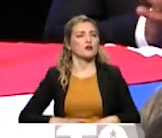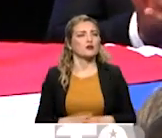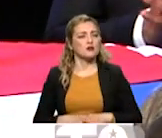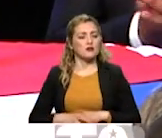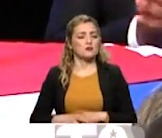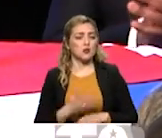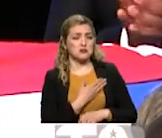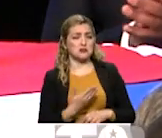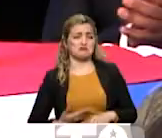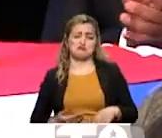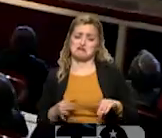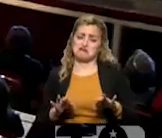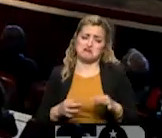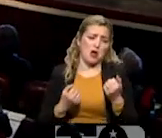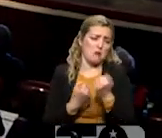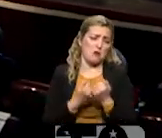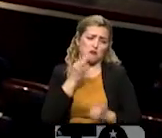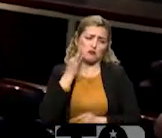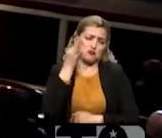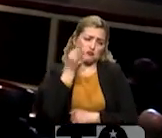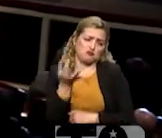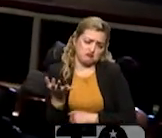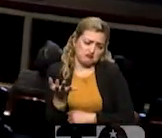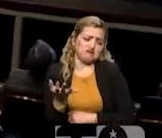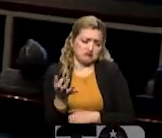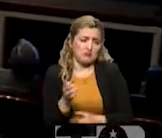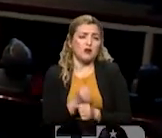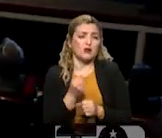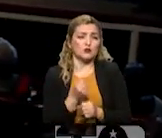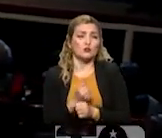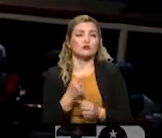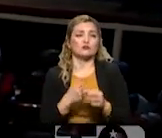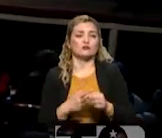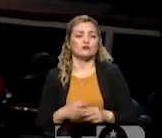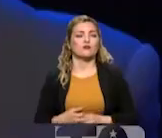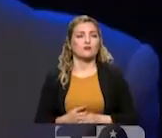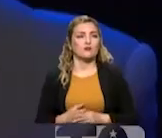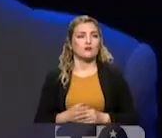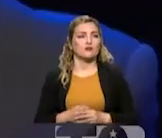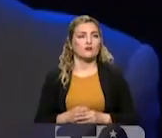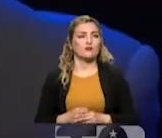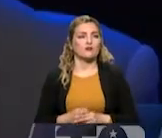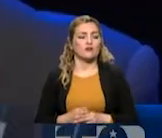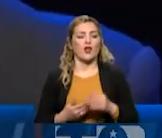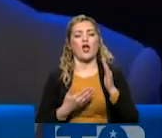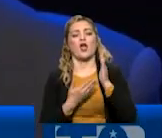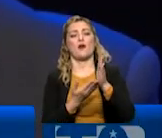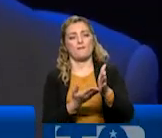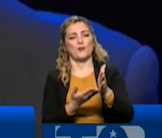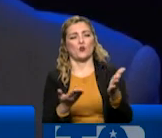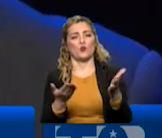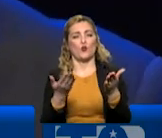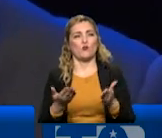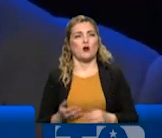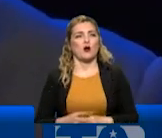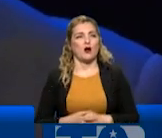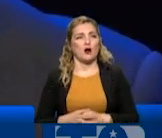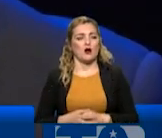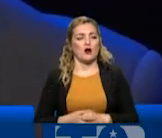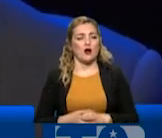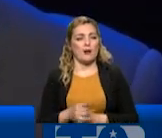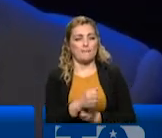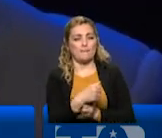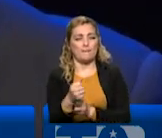confirmó el apoyo para futuras obras que se podrían realizar en la capital lograr por ejemplo que la obra del metro siga